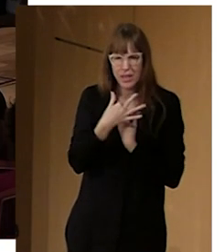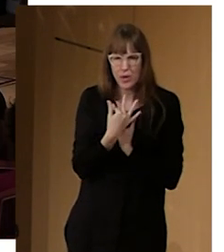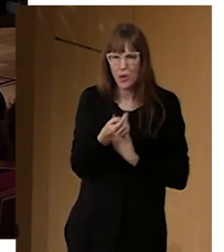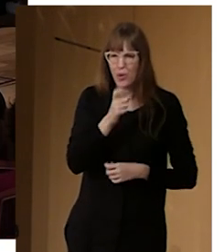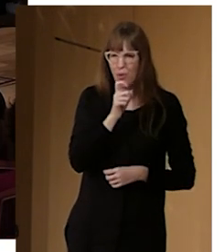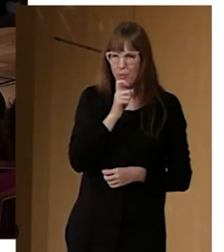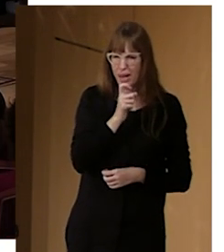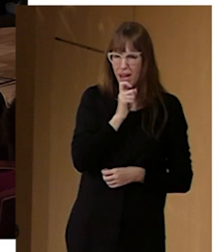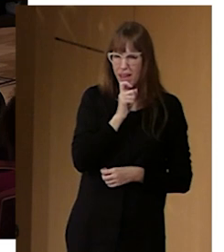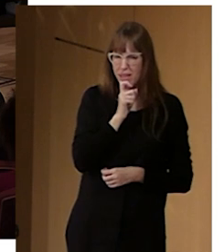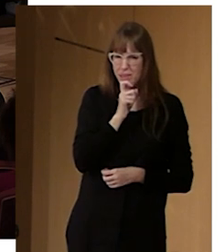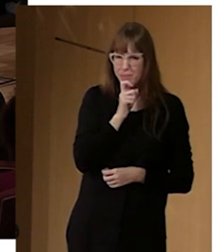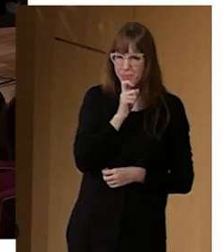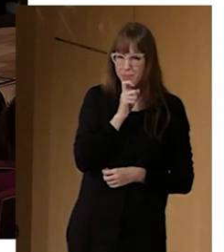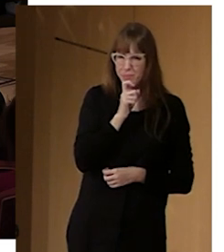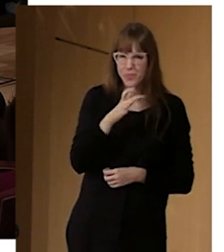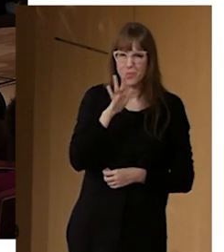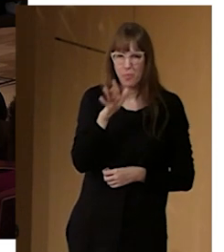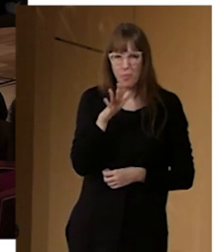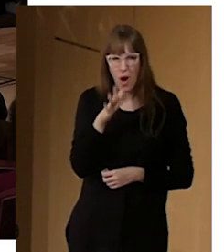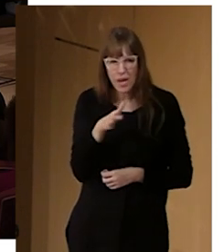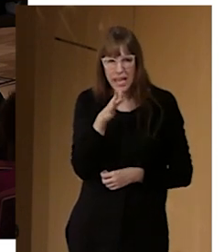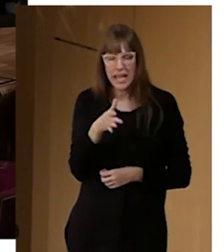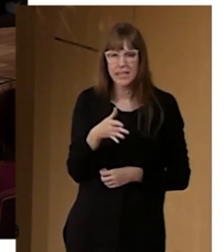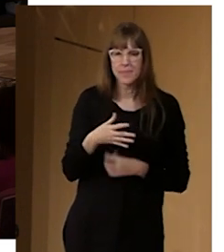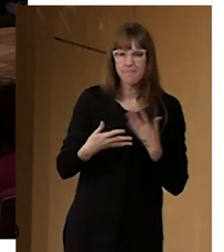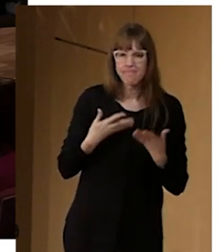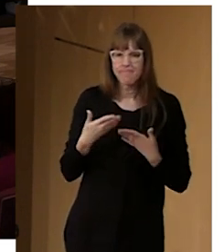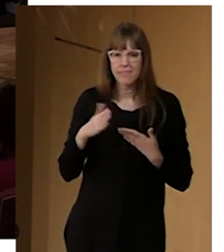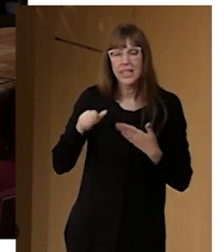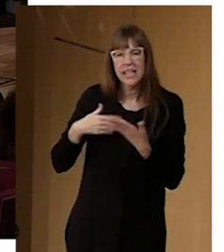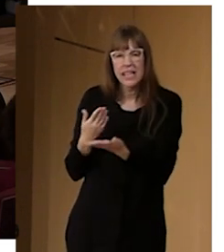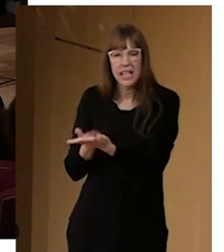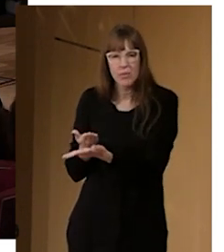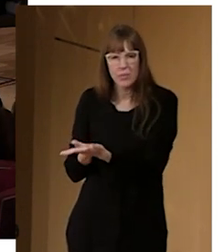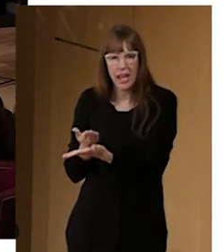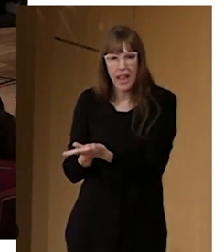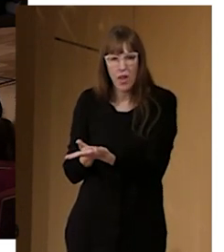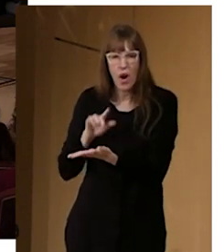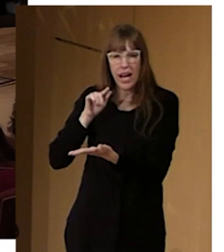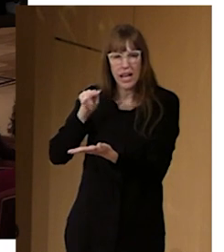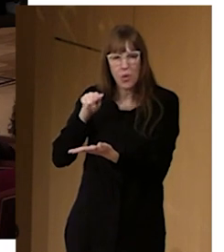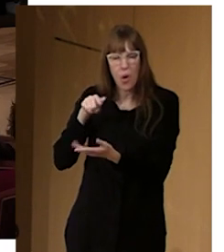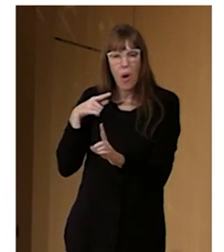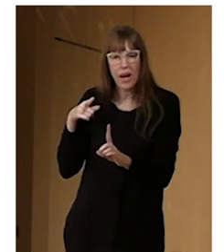un poco el el el discurso y lo que te hemos pedido es que nos hables en concreto de ese programa que tenéis que se